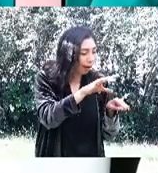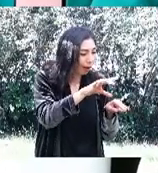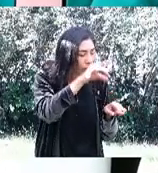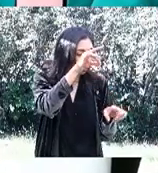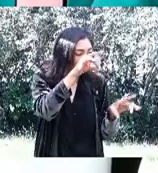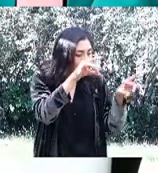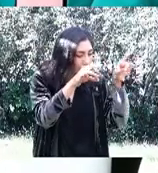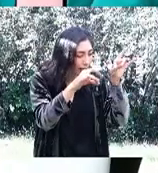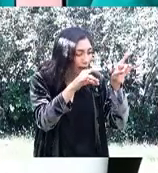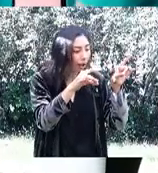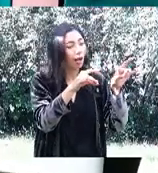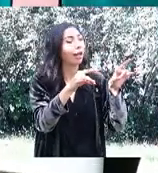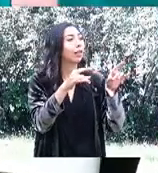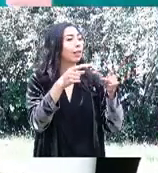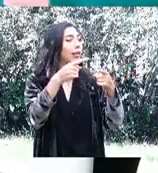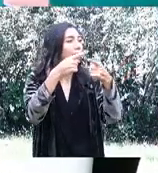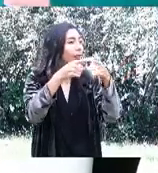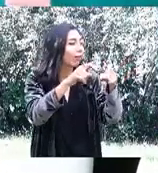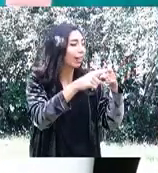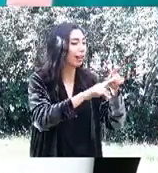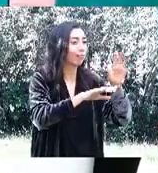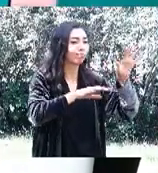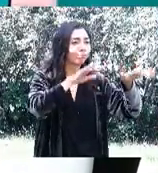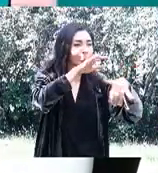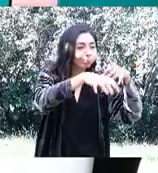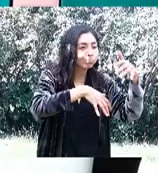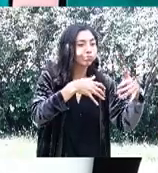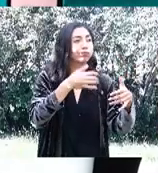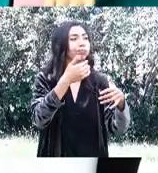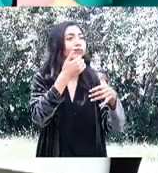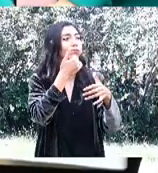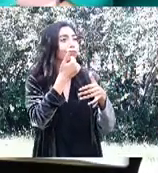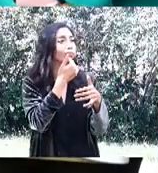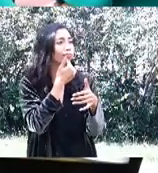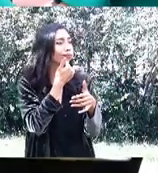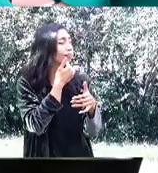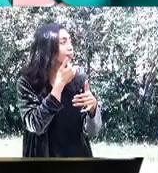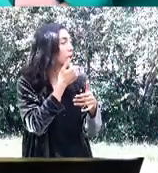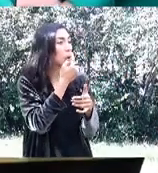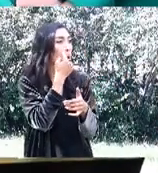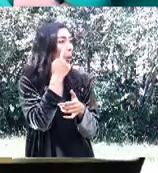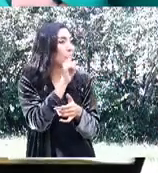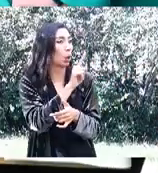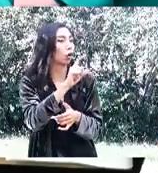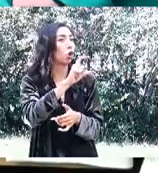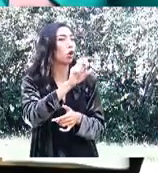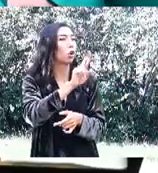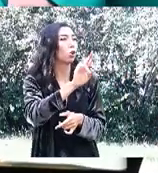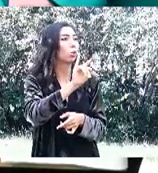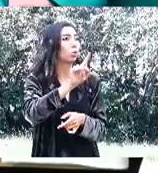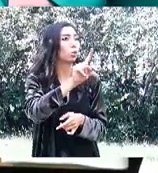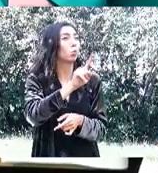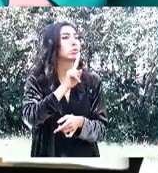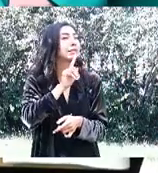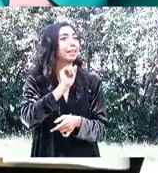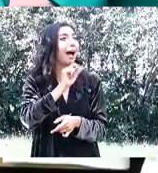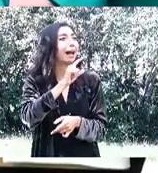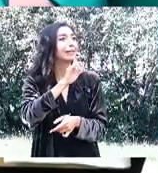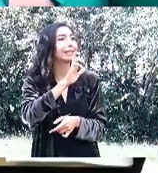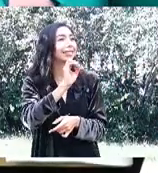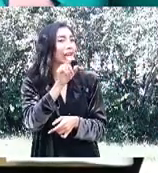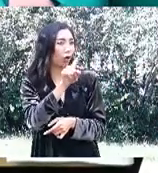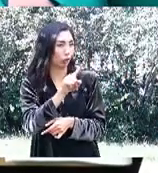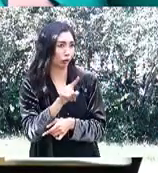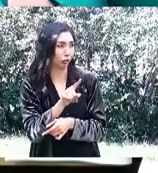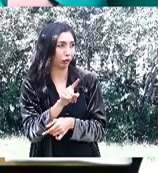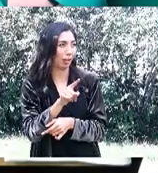con especies con fauna con crustáceos que yo personalmente no conozco pero los niños expertos del lugar que habitan y